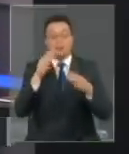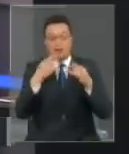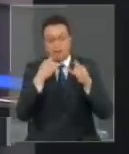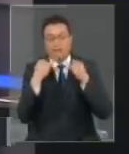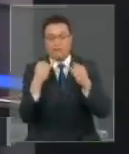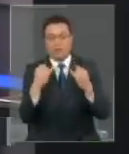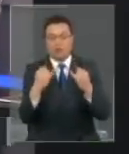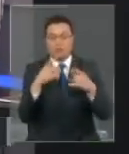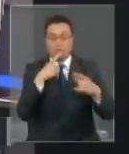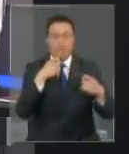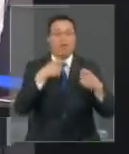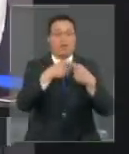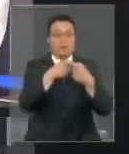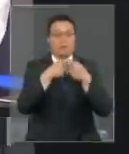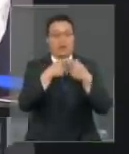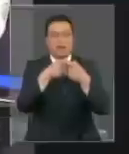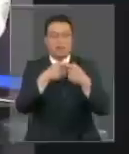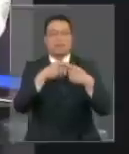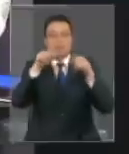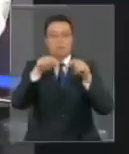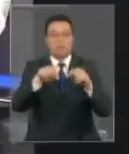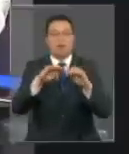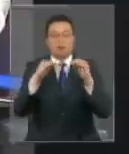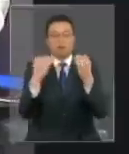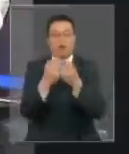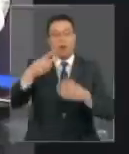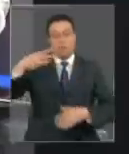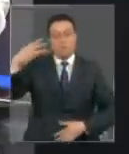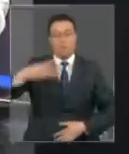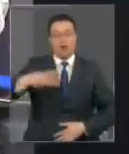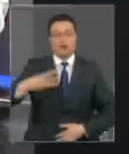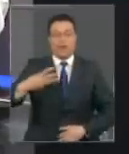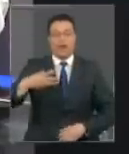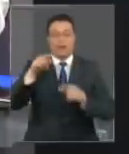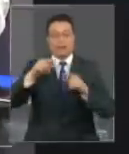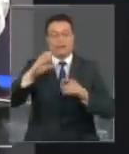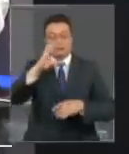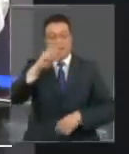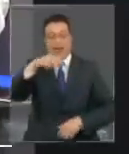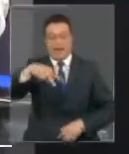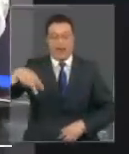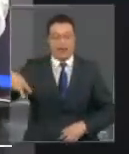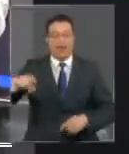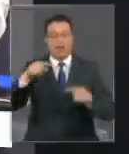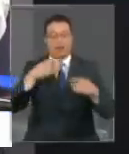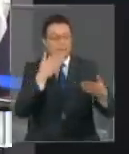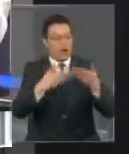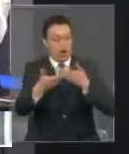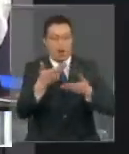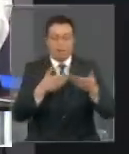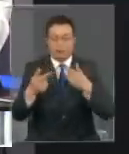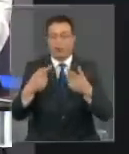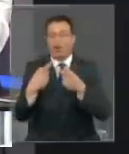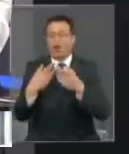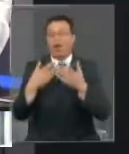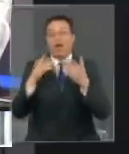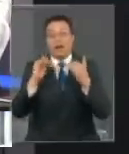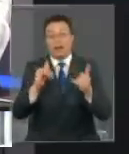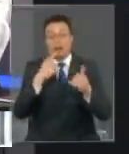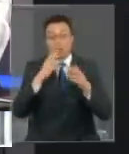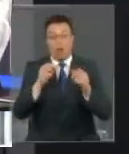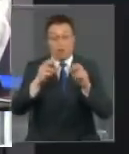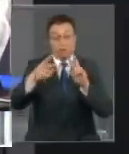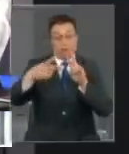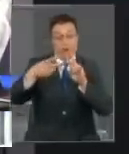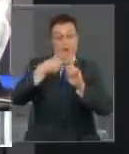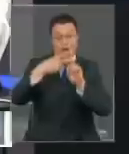en estos debates. Y acuerde, se va a usar el hashtag Municipales CNN para estar compartiendo durante el debate. Claro que sí, se pueden conectar a